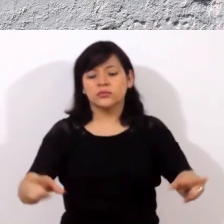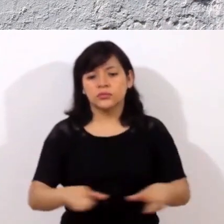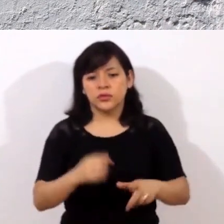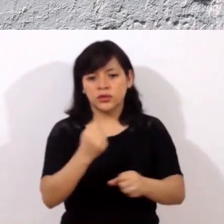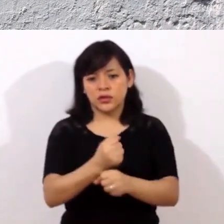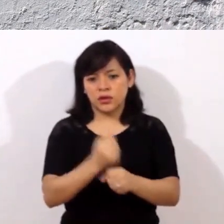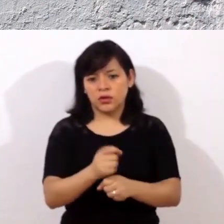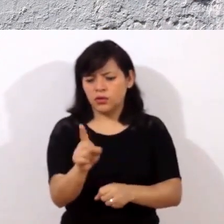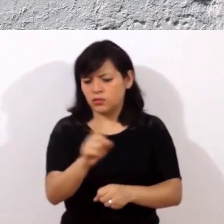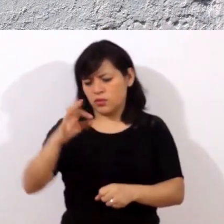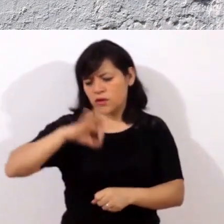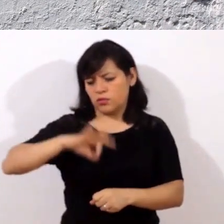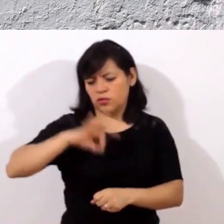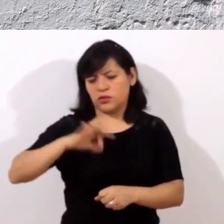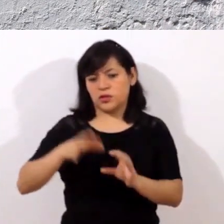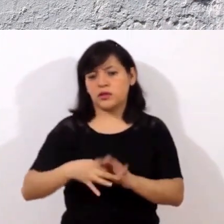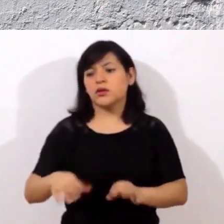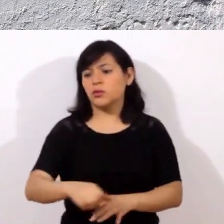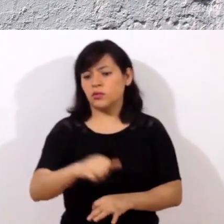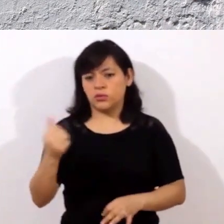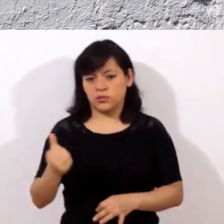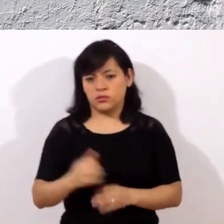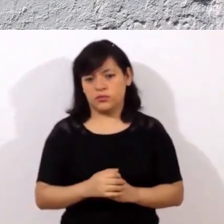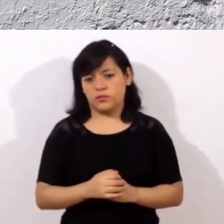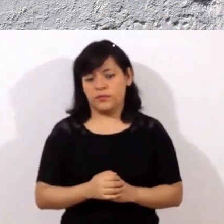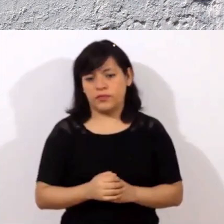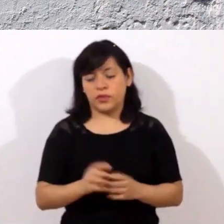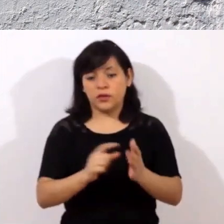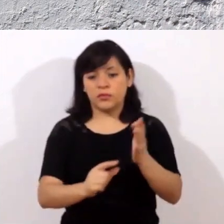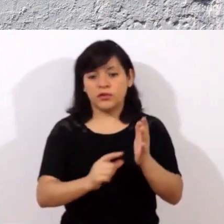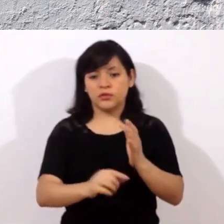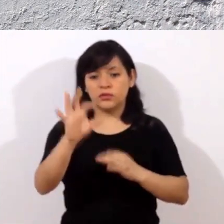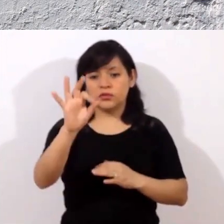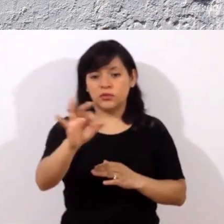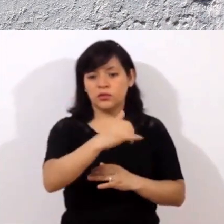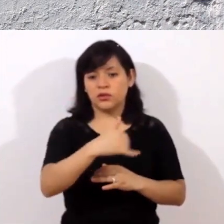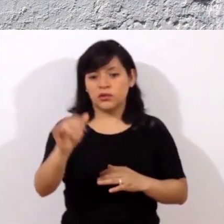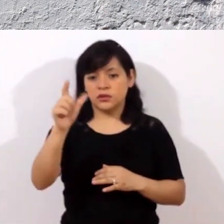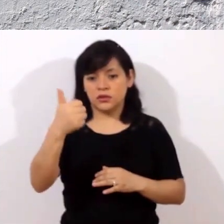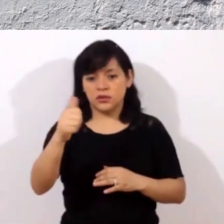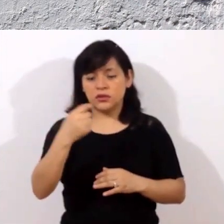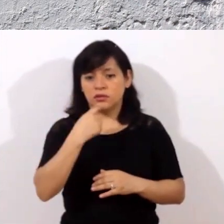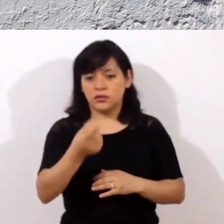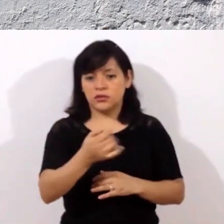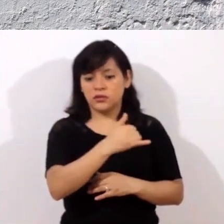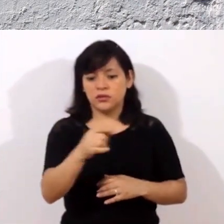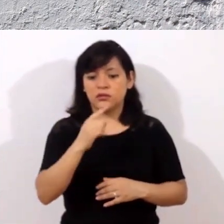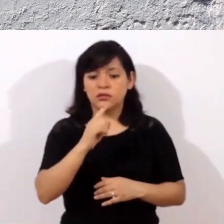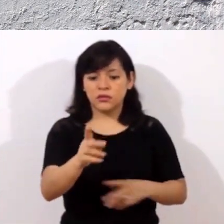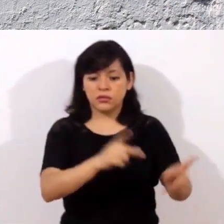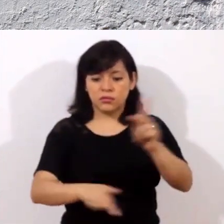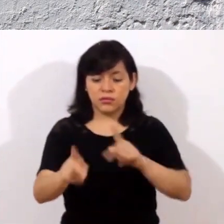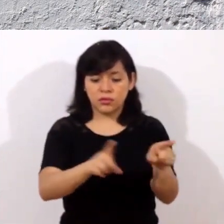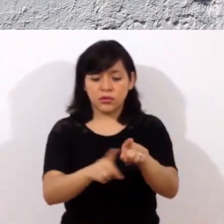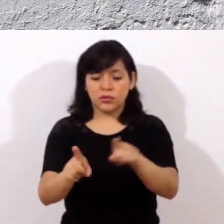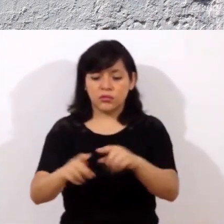fin, los versículos 9 en adelante, 9 y 10, acompáñenme, dice: y será el pueblo como el